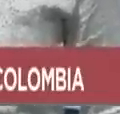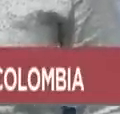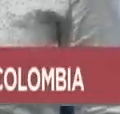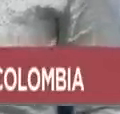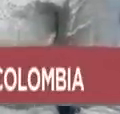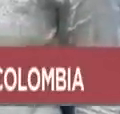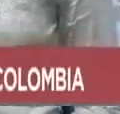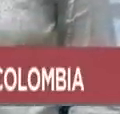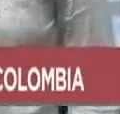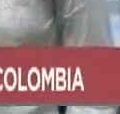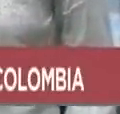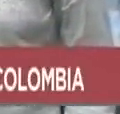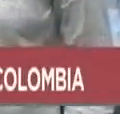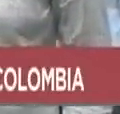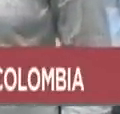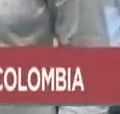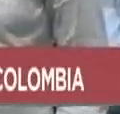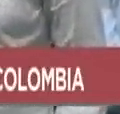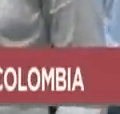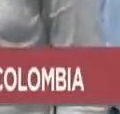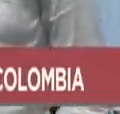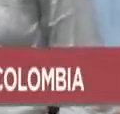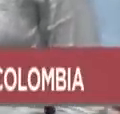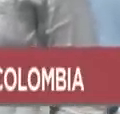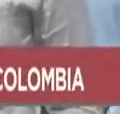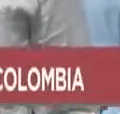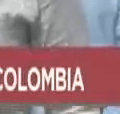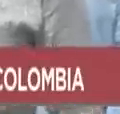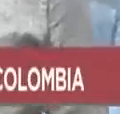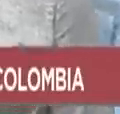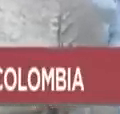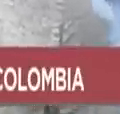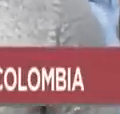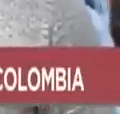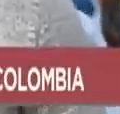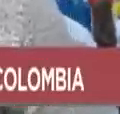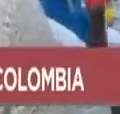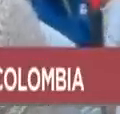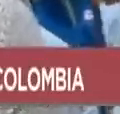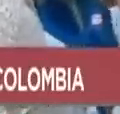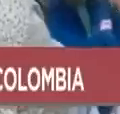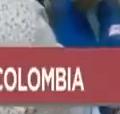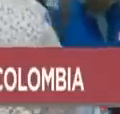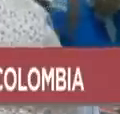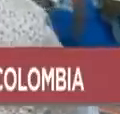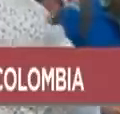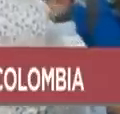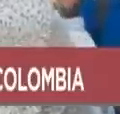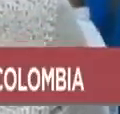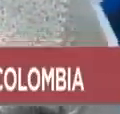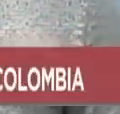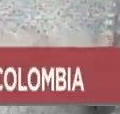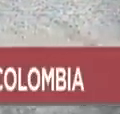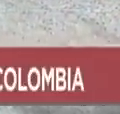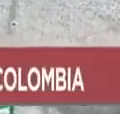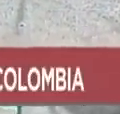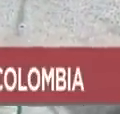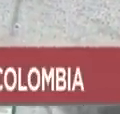que no les interesaba realmente la producción agraria de Colombia, sino intereses económicos particulares y mezquinos.